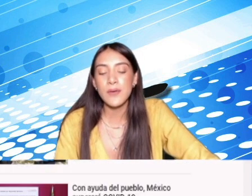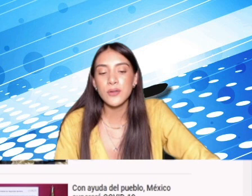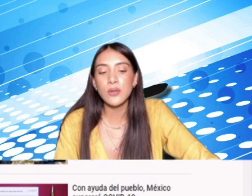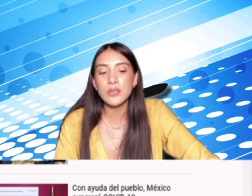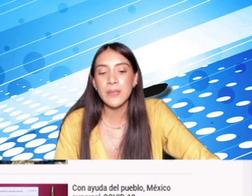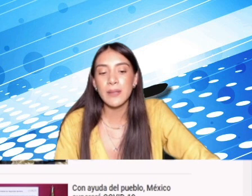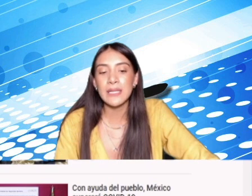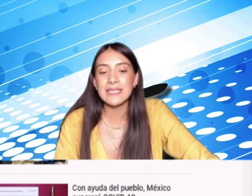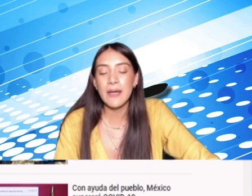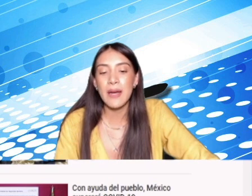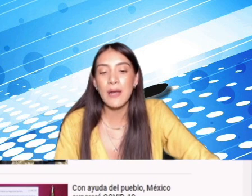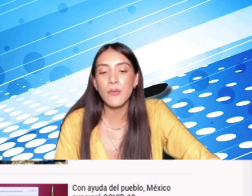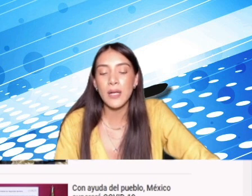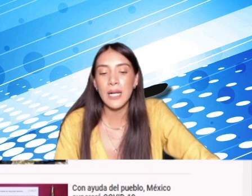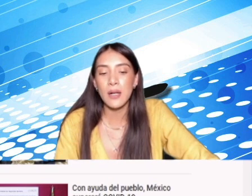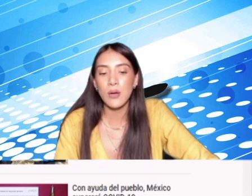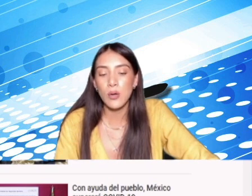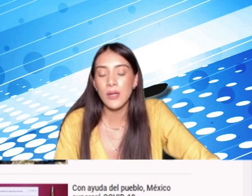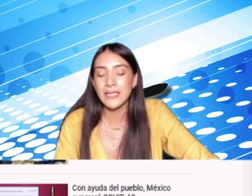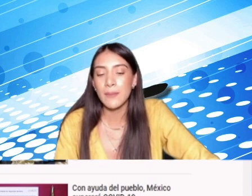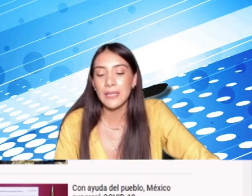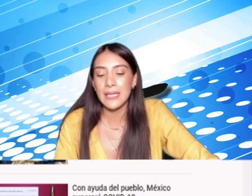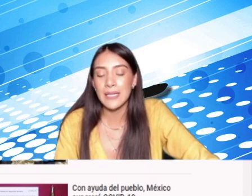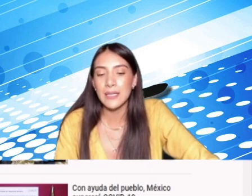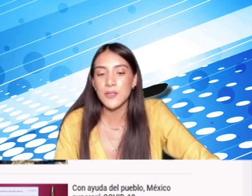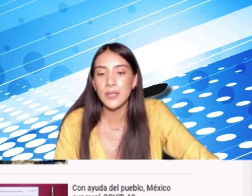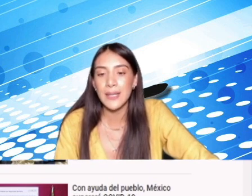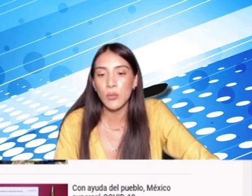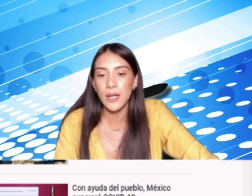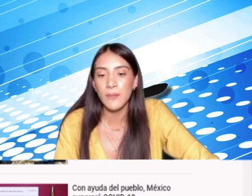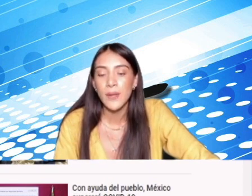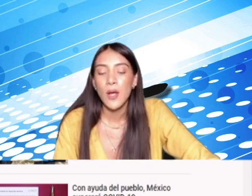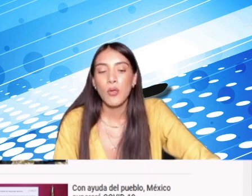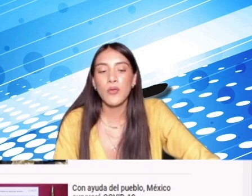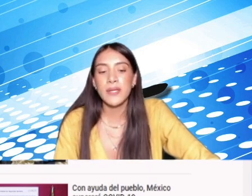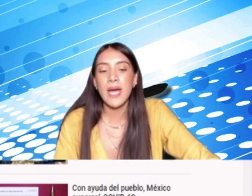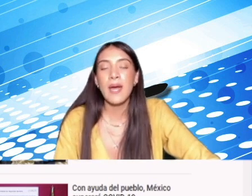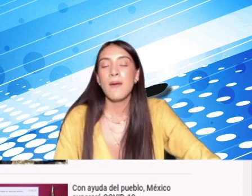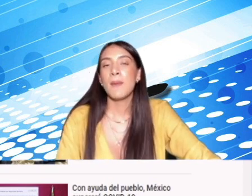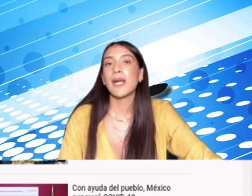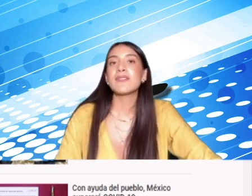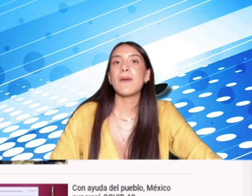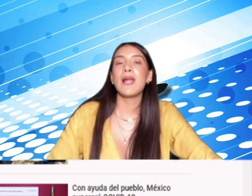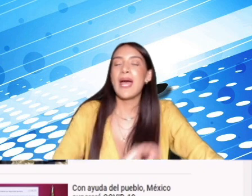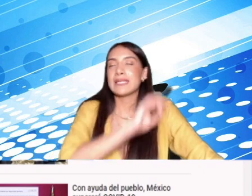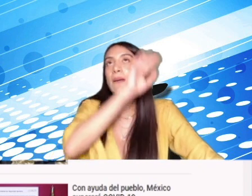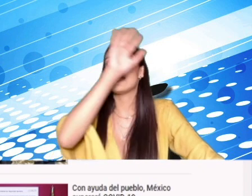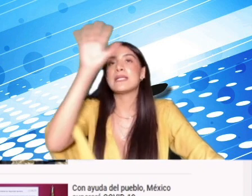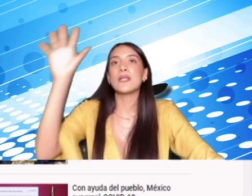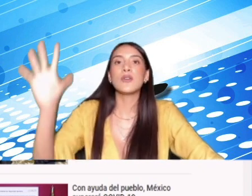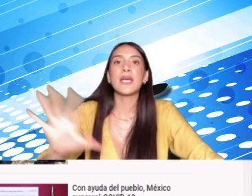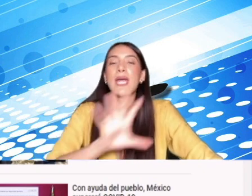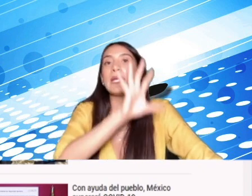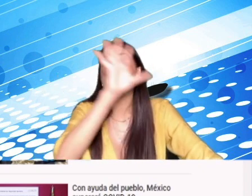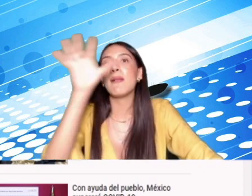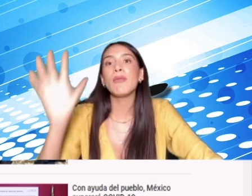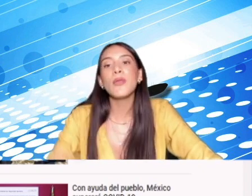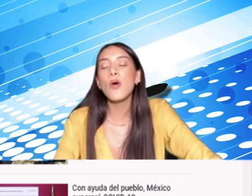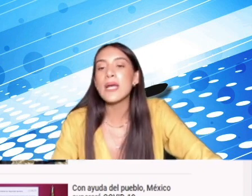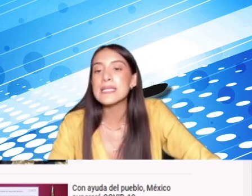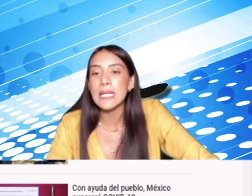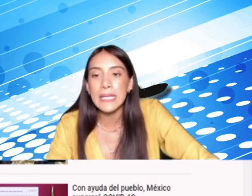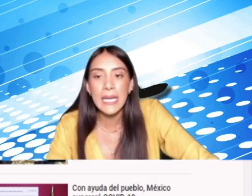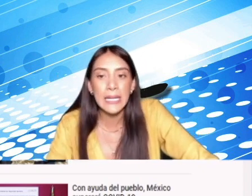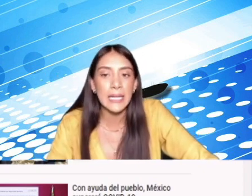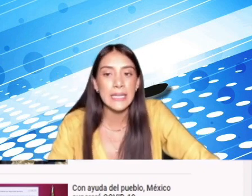que se enfrentó contra Margarita Zavala fue en lo del tema del Día Internacional de la Mujer, donde ya Margarita Zavala estaba diciendo que ella